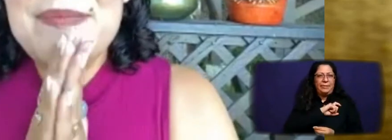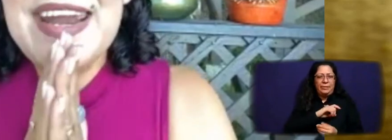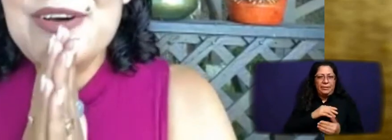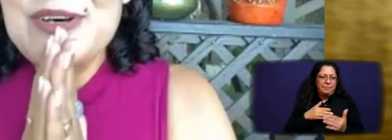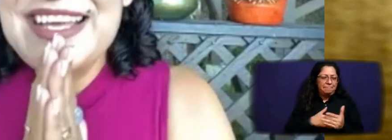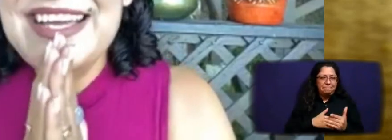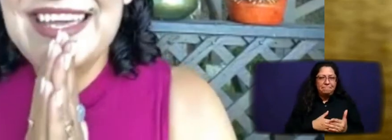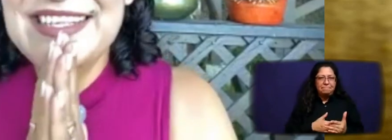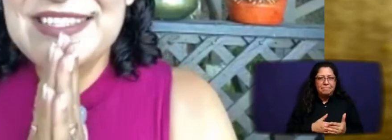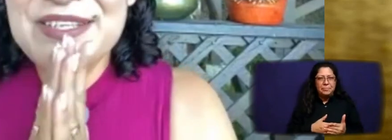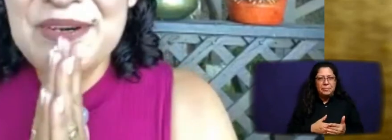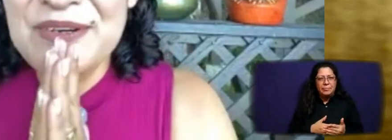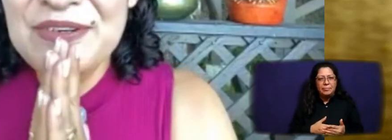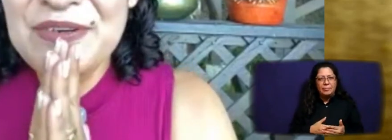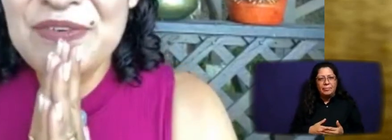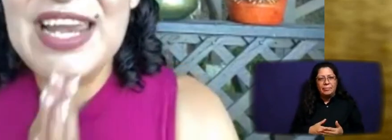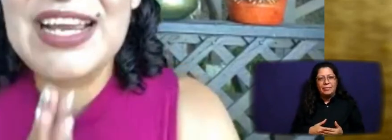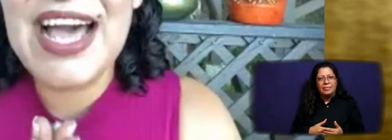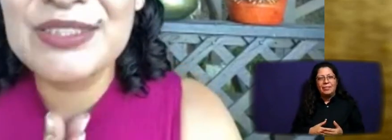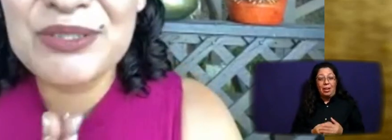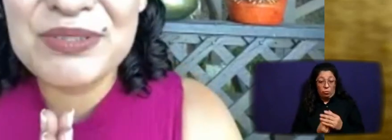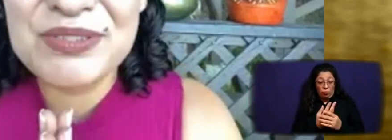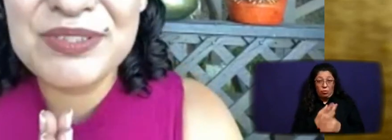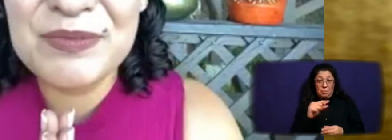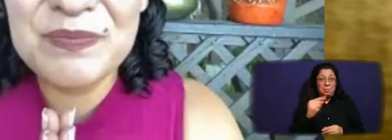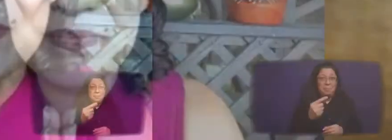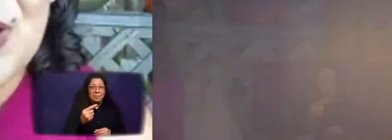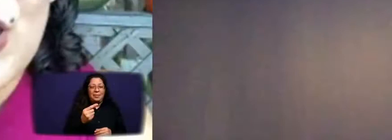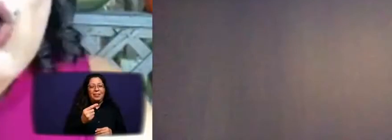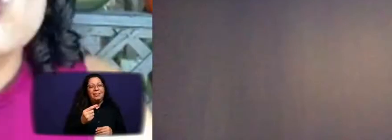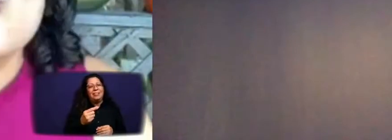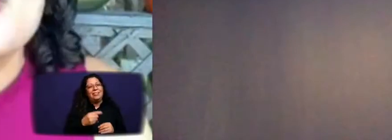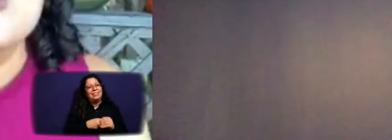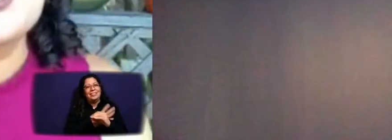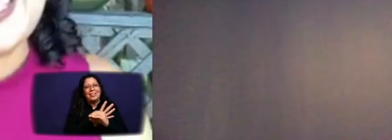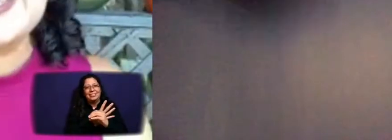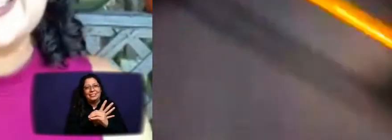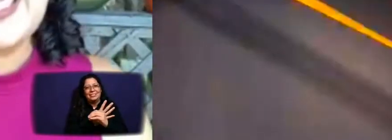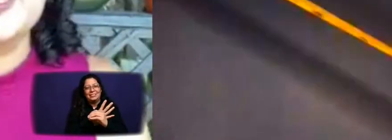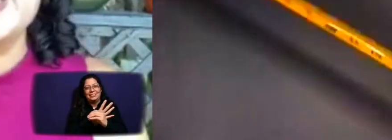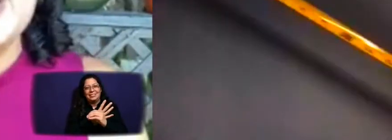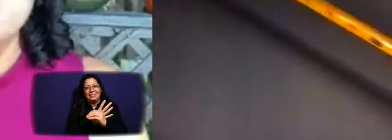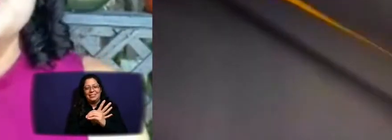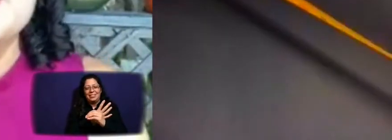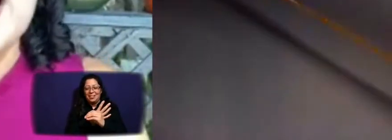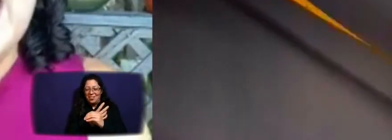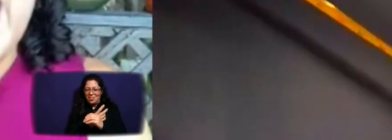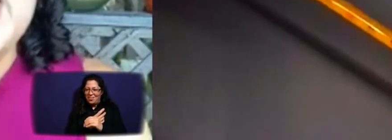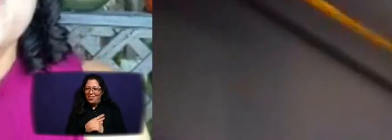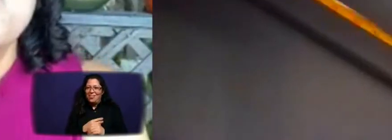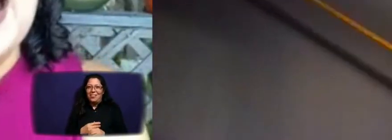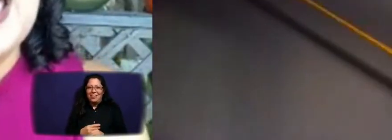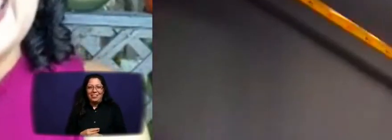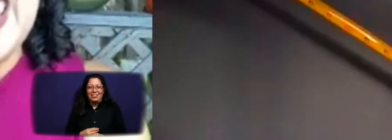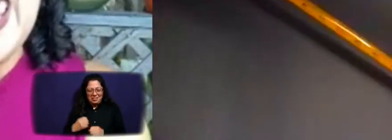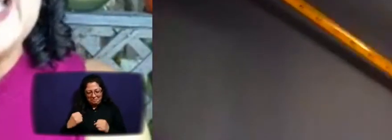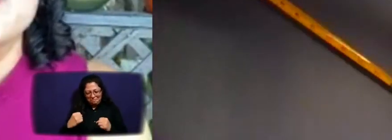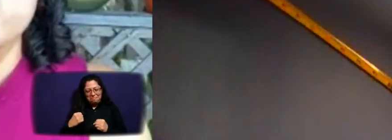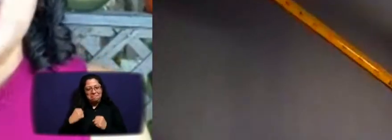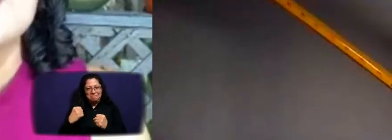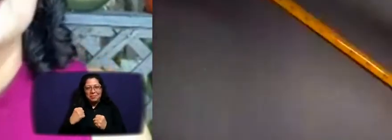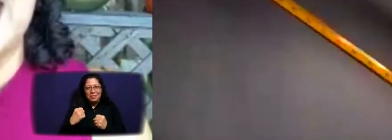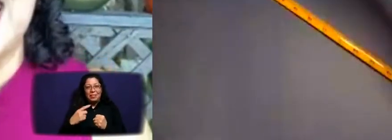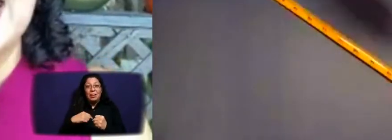La primera cosa que creció fue el cactus. Uno de los 7 guerrilleros, el nopal